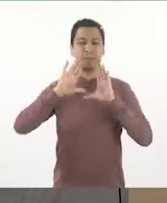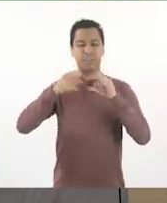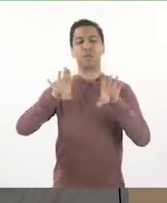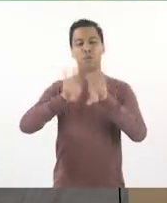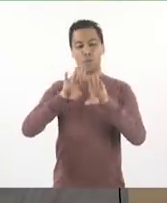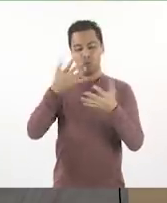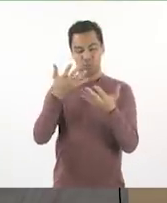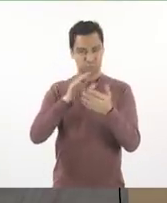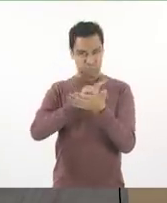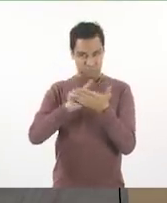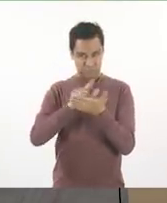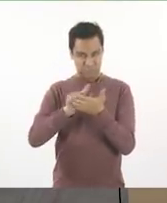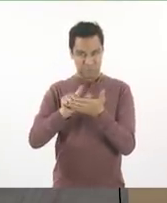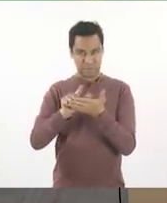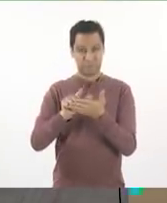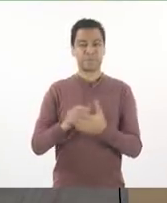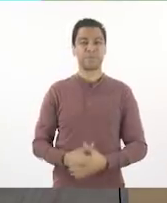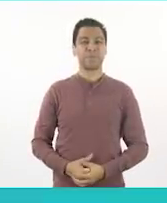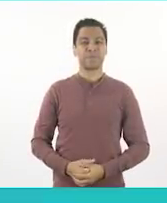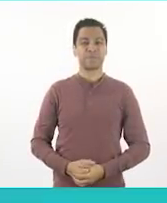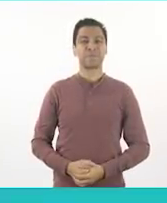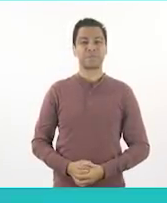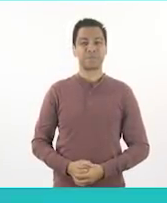lavarnos las manos muy bien. Vamos contigo, Ajolisto.